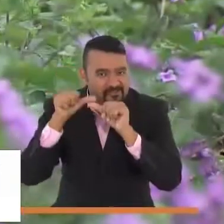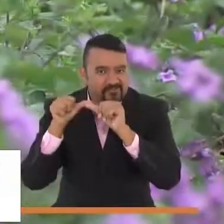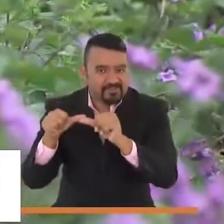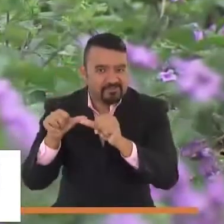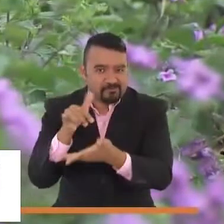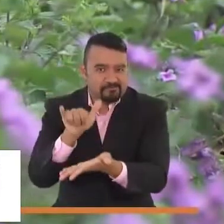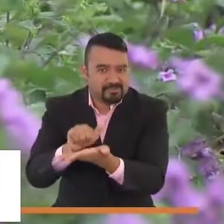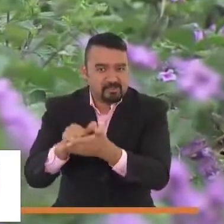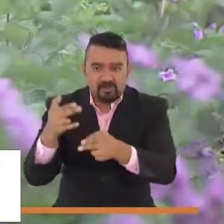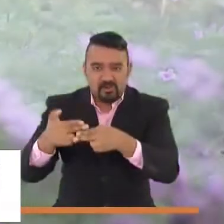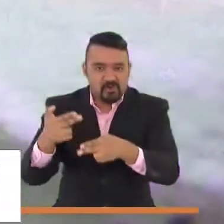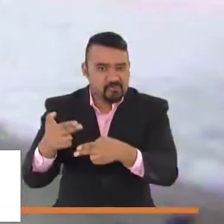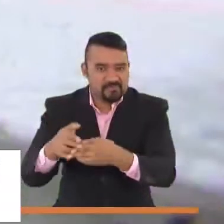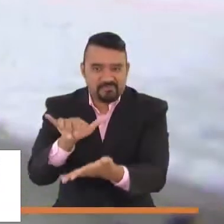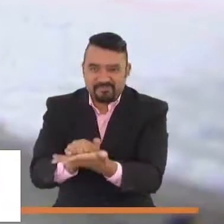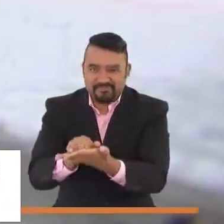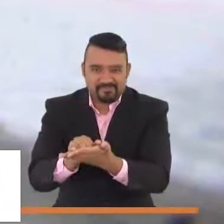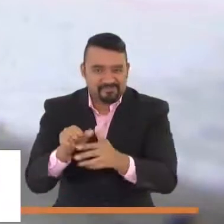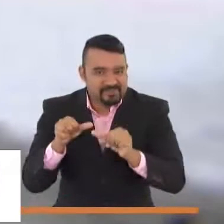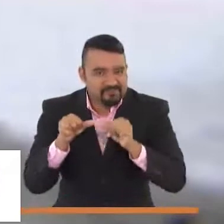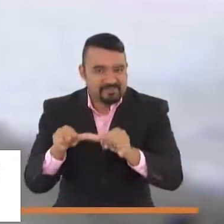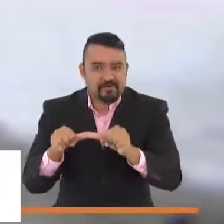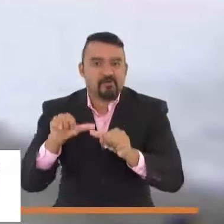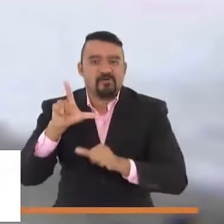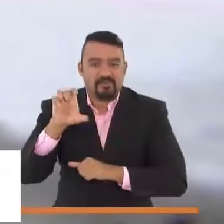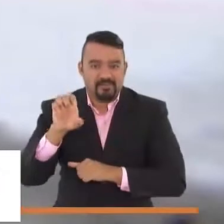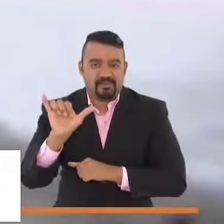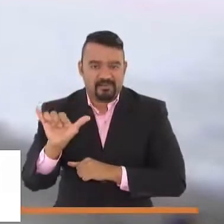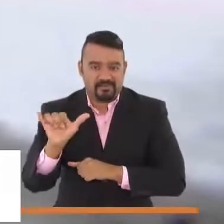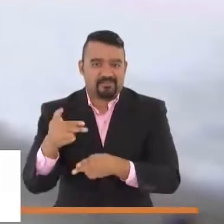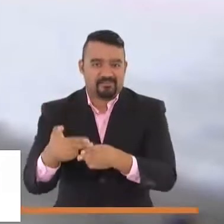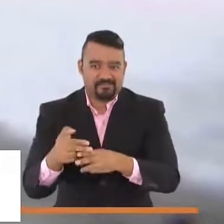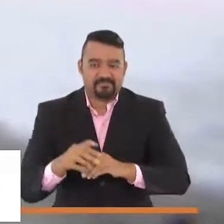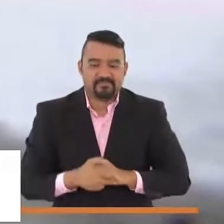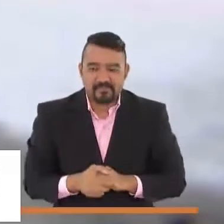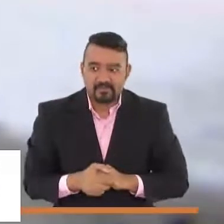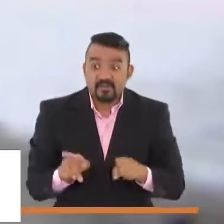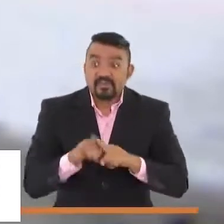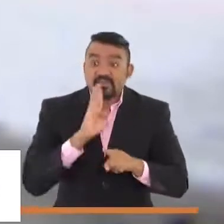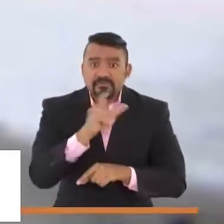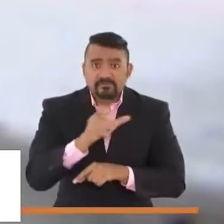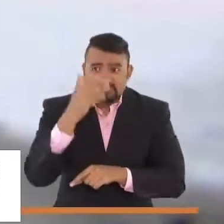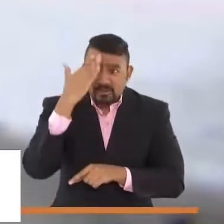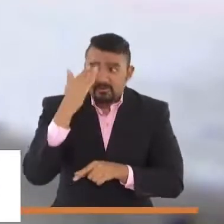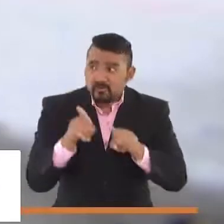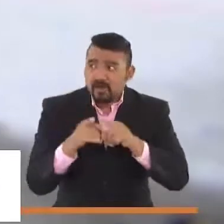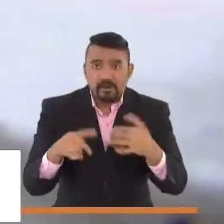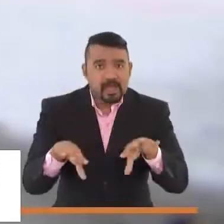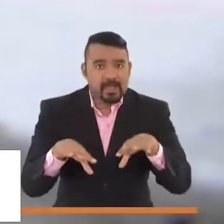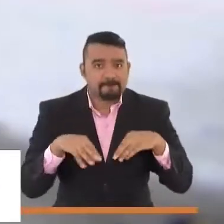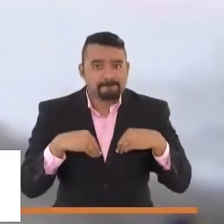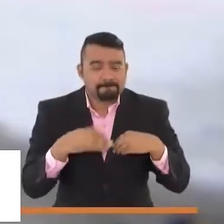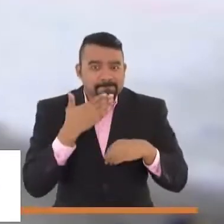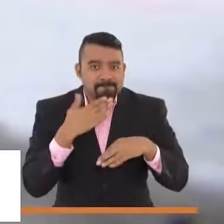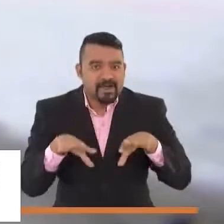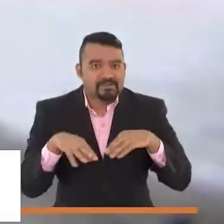se queda denominado así y creo que los ciudadanos están tranquilos. Es un pasaje que